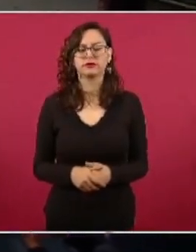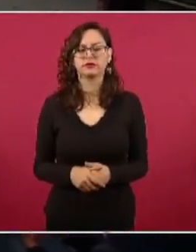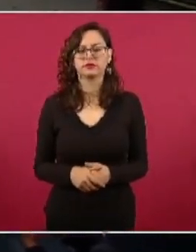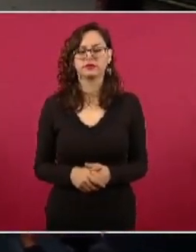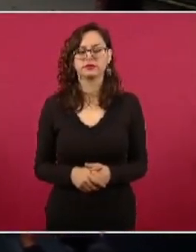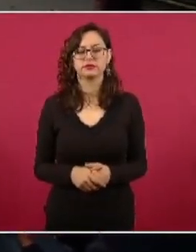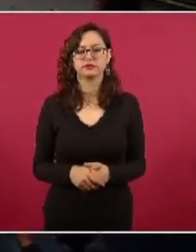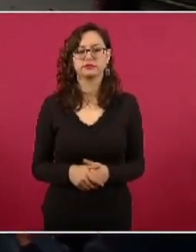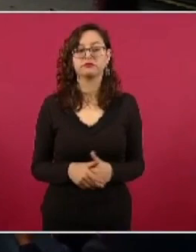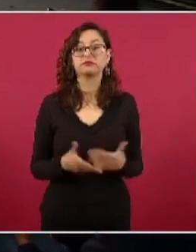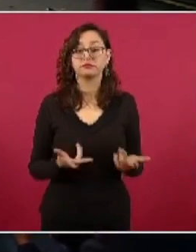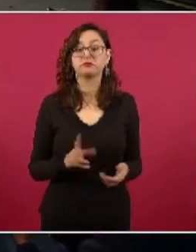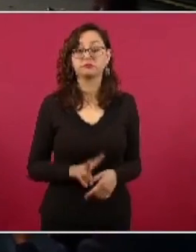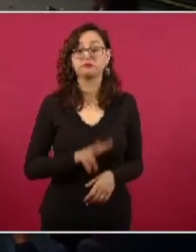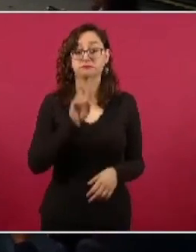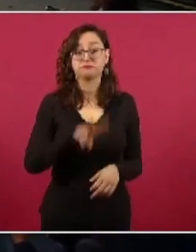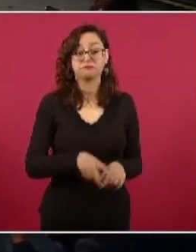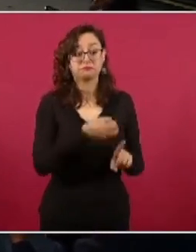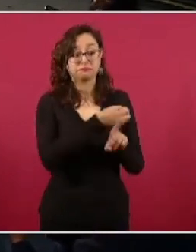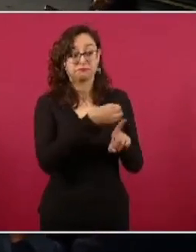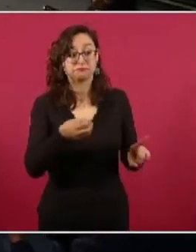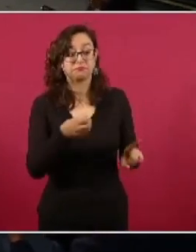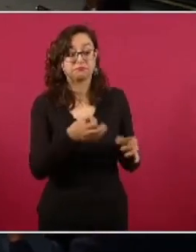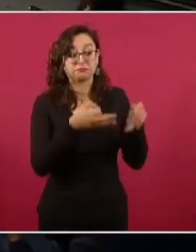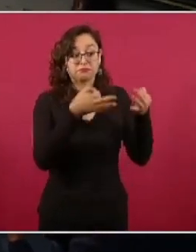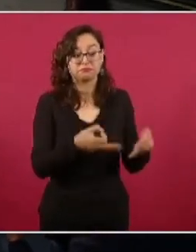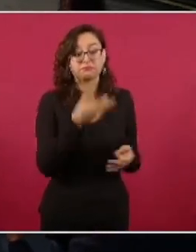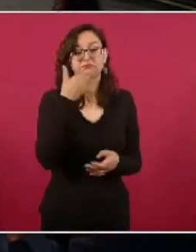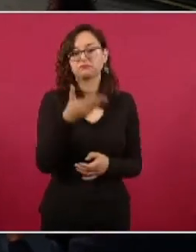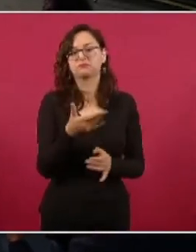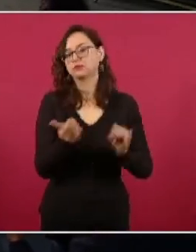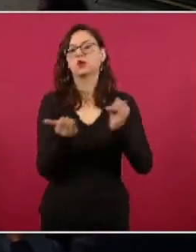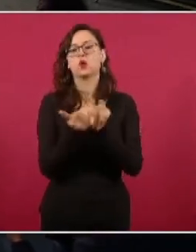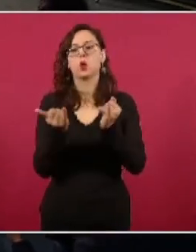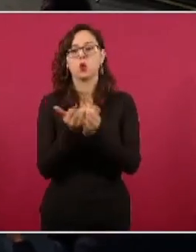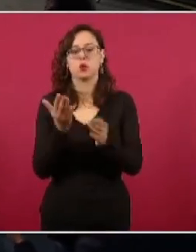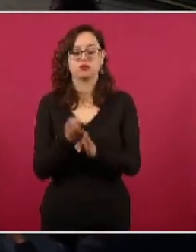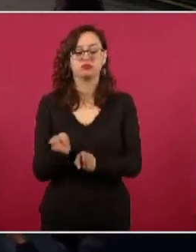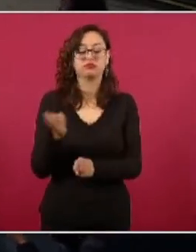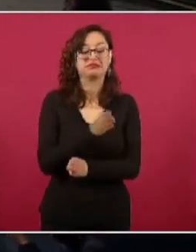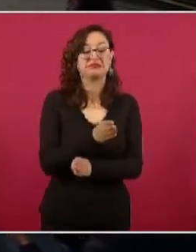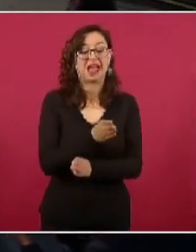bien estructurado, un poco lo que sucedía en el Porfiriato.